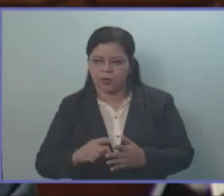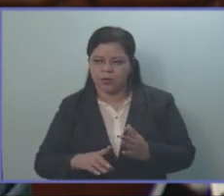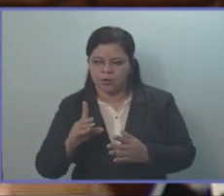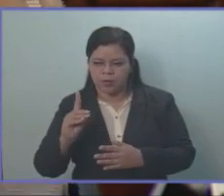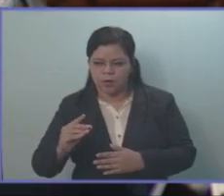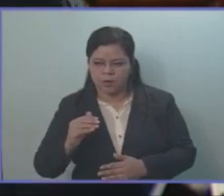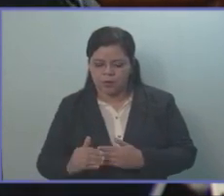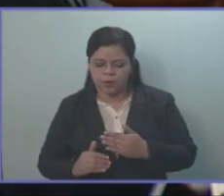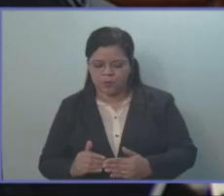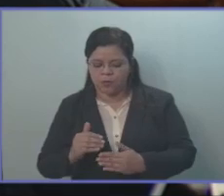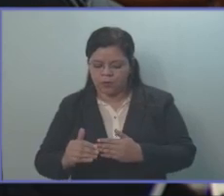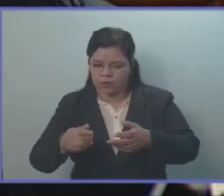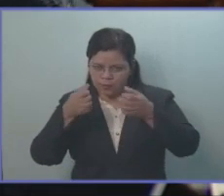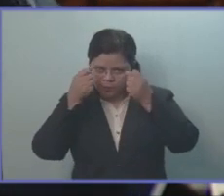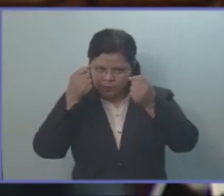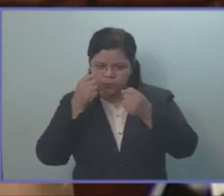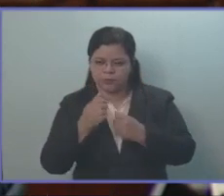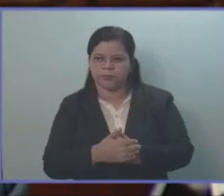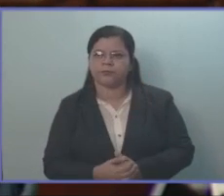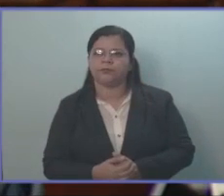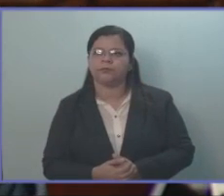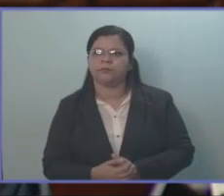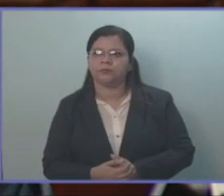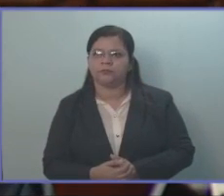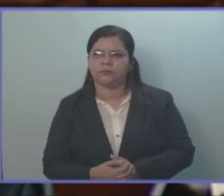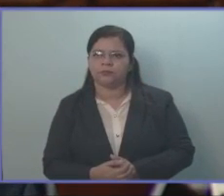Código Procesal Penal.